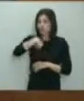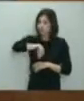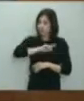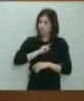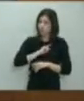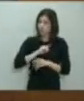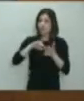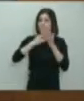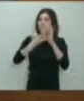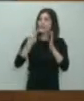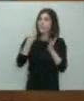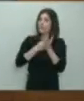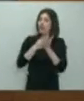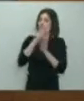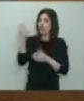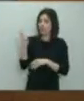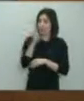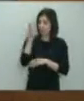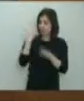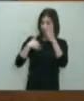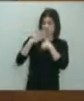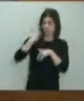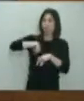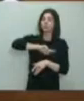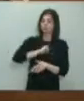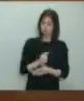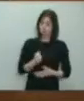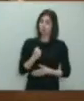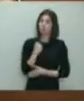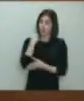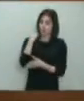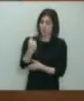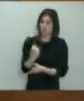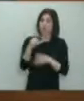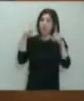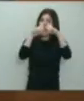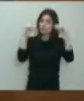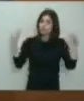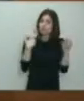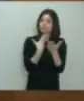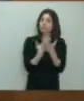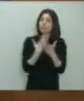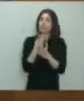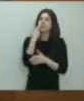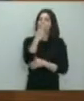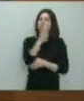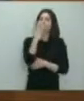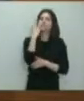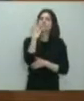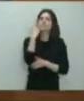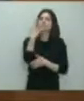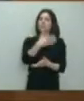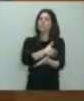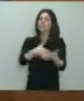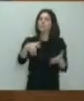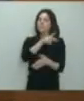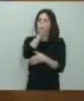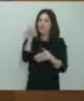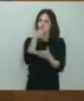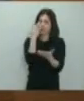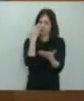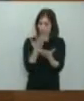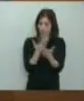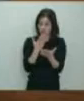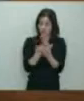de pago a proveedores, en el cual Asturias se solicitó 234 millones de euros para pagar más